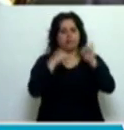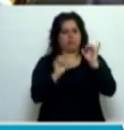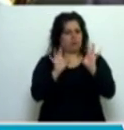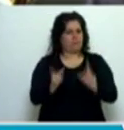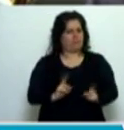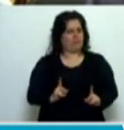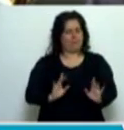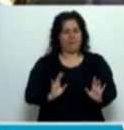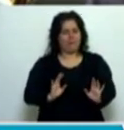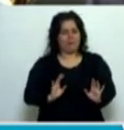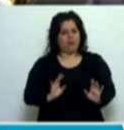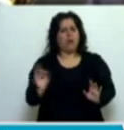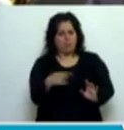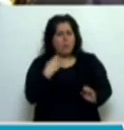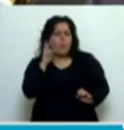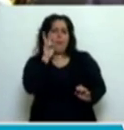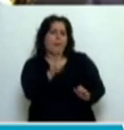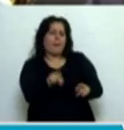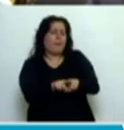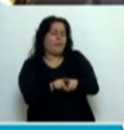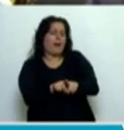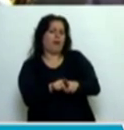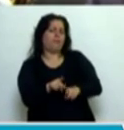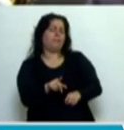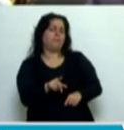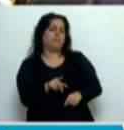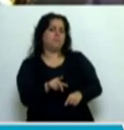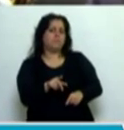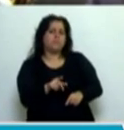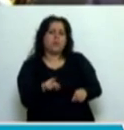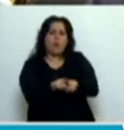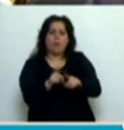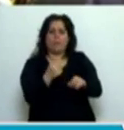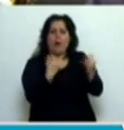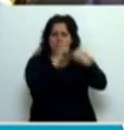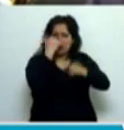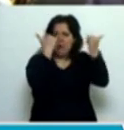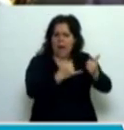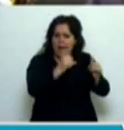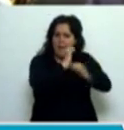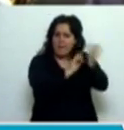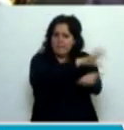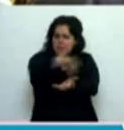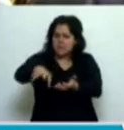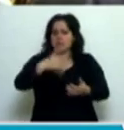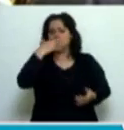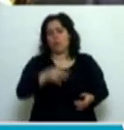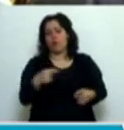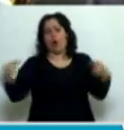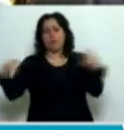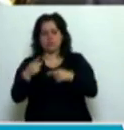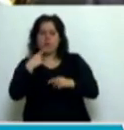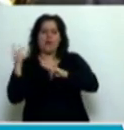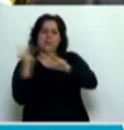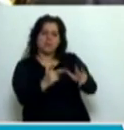no es solo una acción. Podemos ver en el mapa de acciones que hay empresas que seguramente la oposición va a decir esta puede